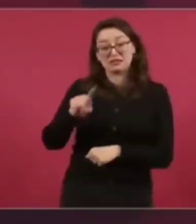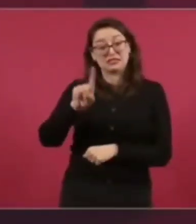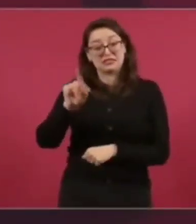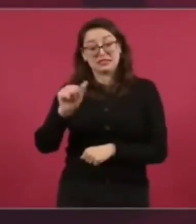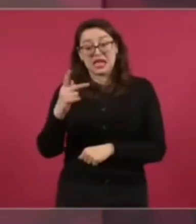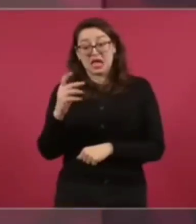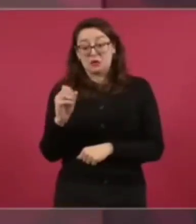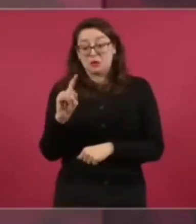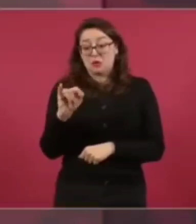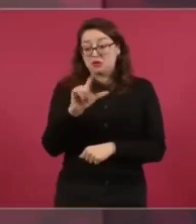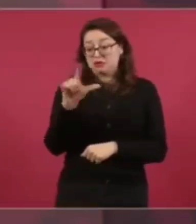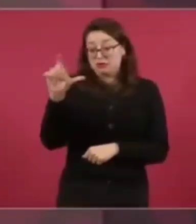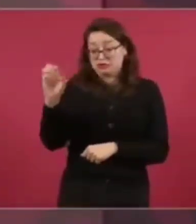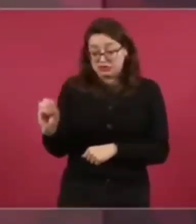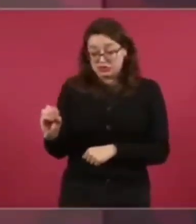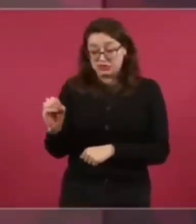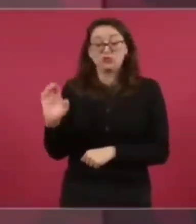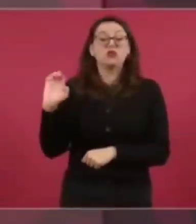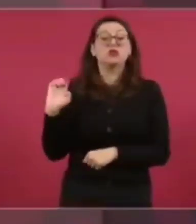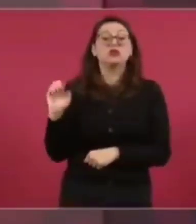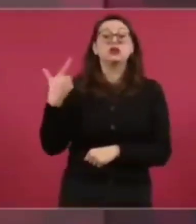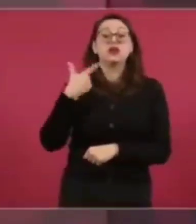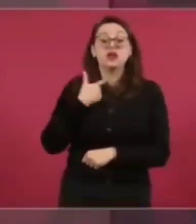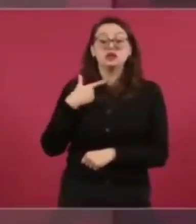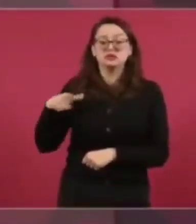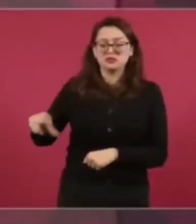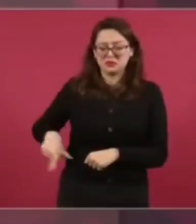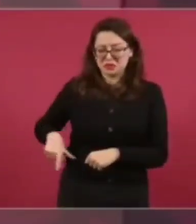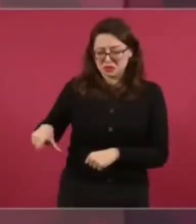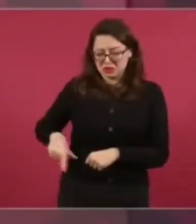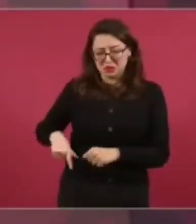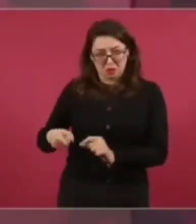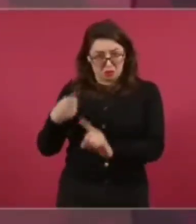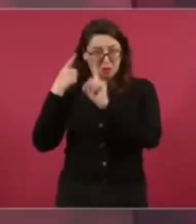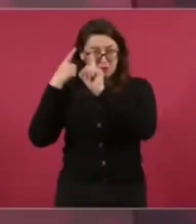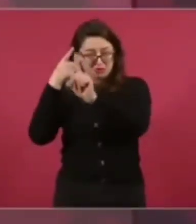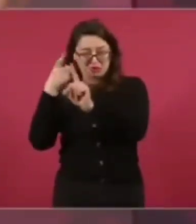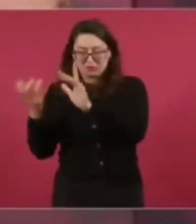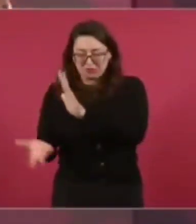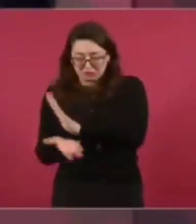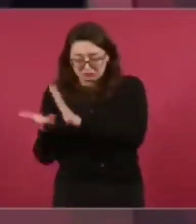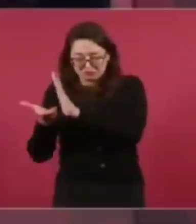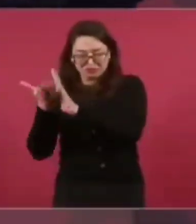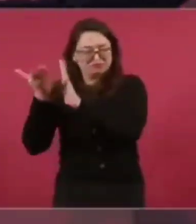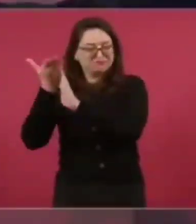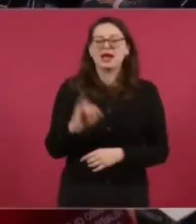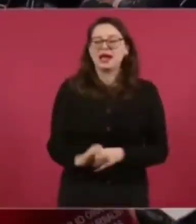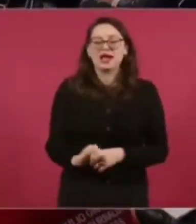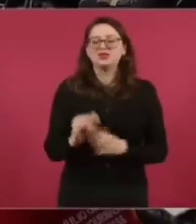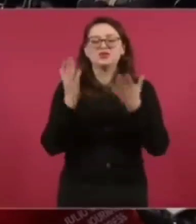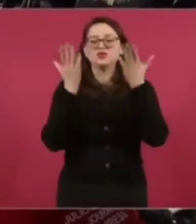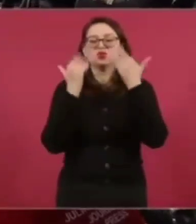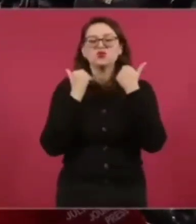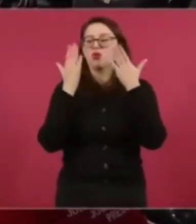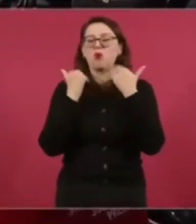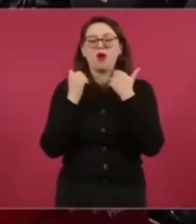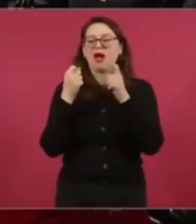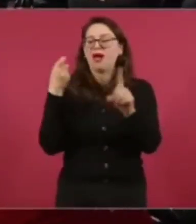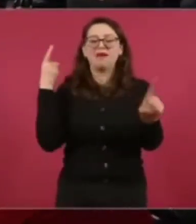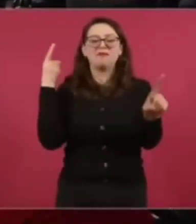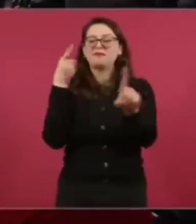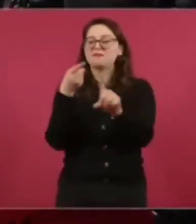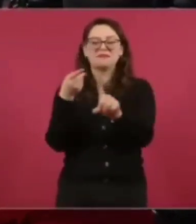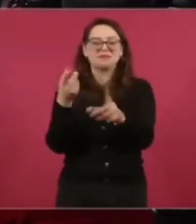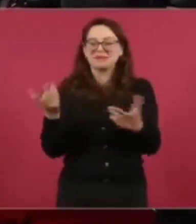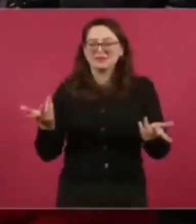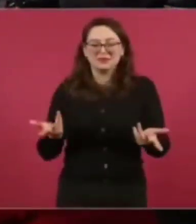pues no iba a tener futuro, no iba a llegar el agua a León. Eso lo